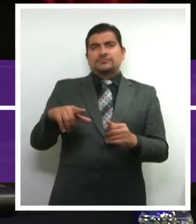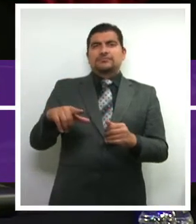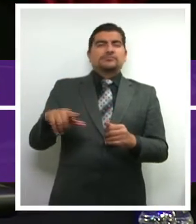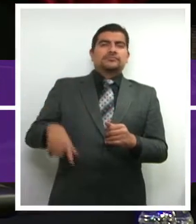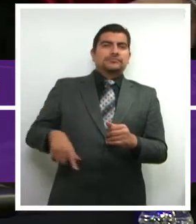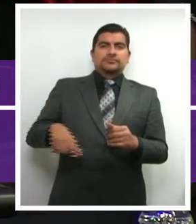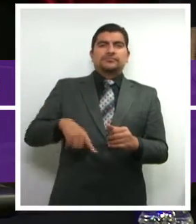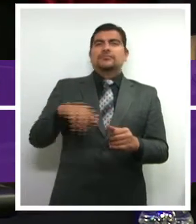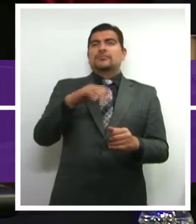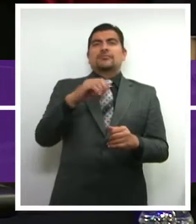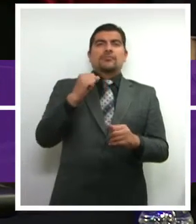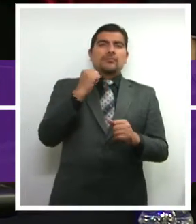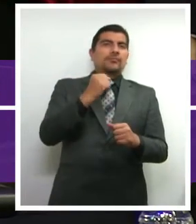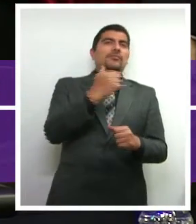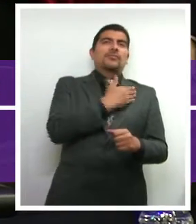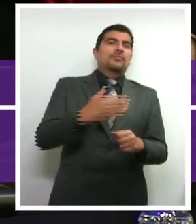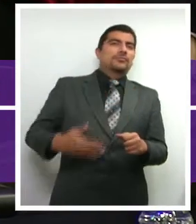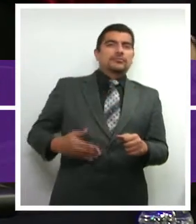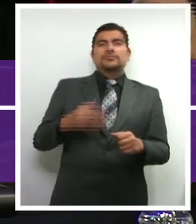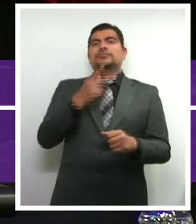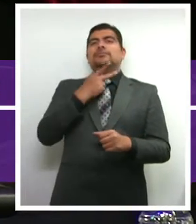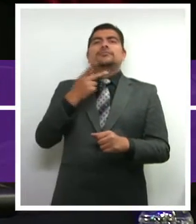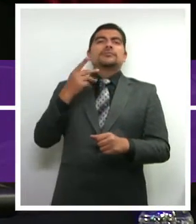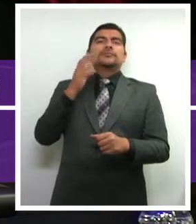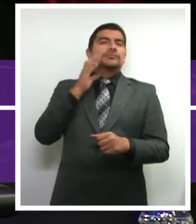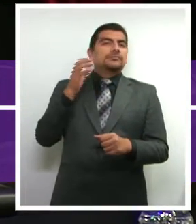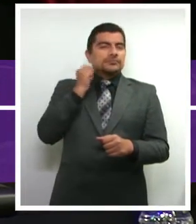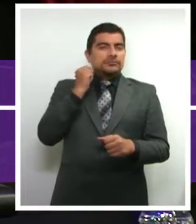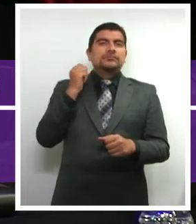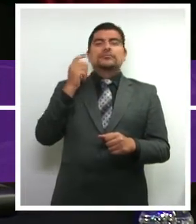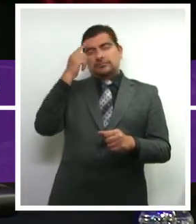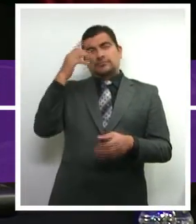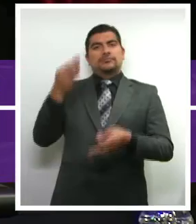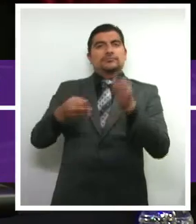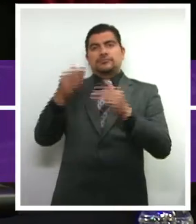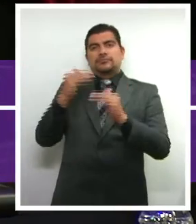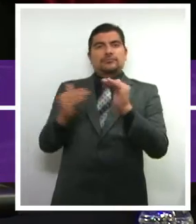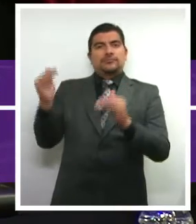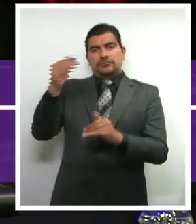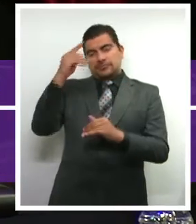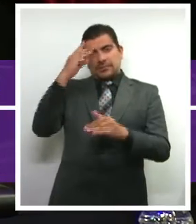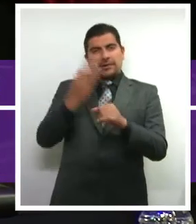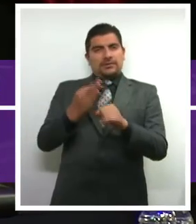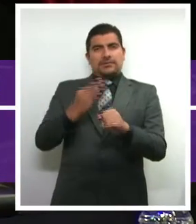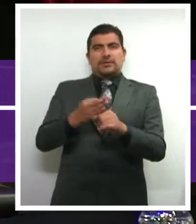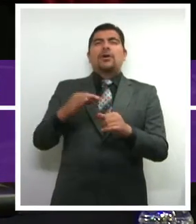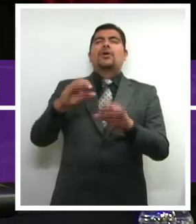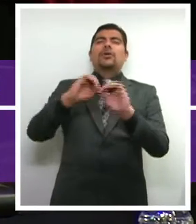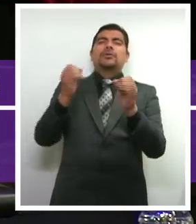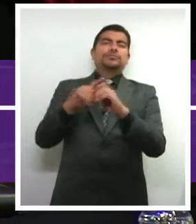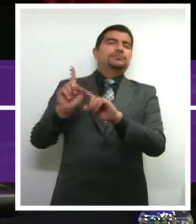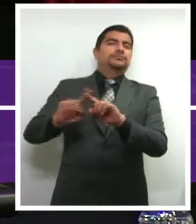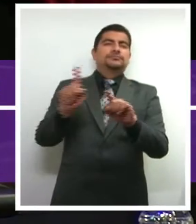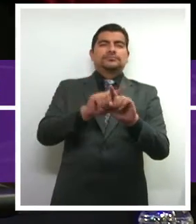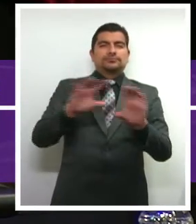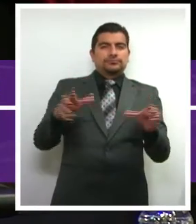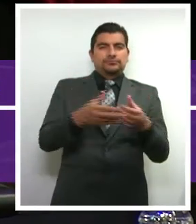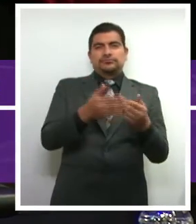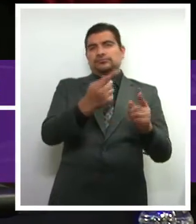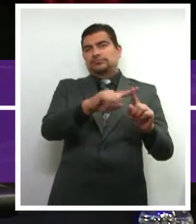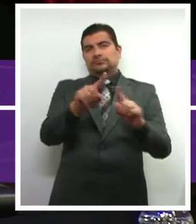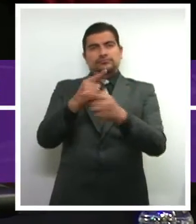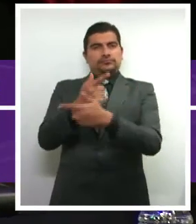ejecutivo, legislativo, judicial, organismos constitucionales autónomos y